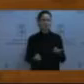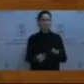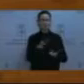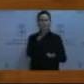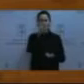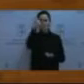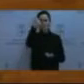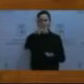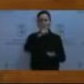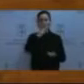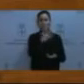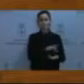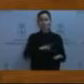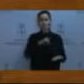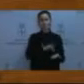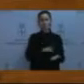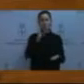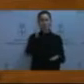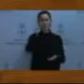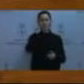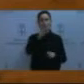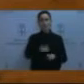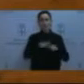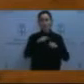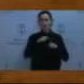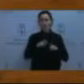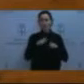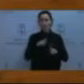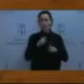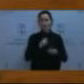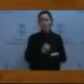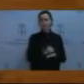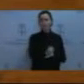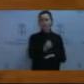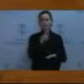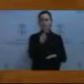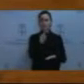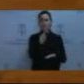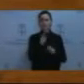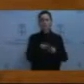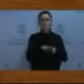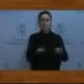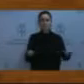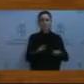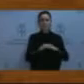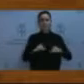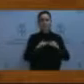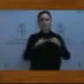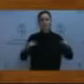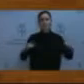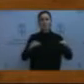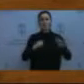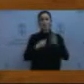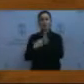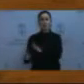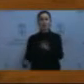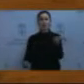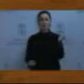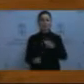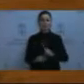en la explotación agraria y a dar un efectivo cumplimiento al principio de la igualdad y de no